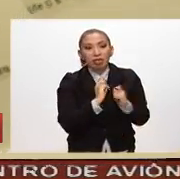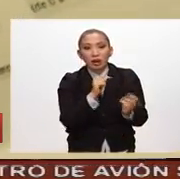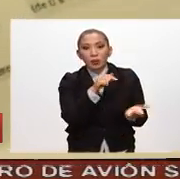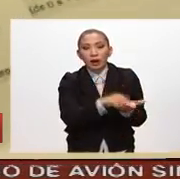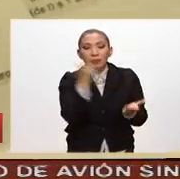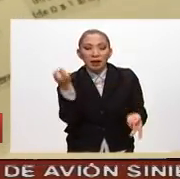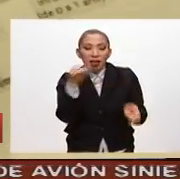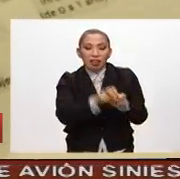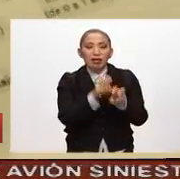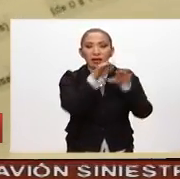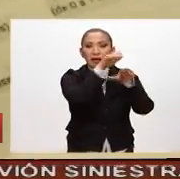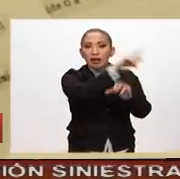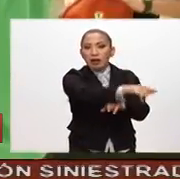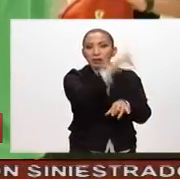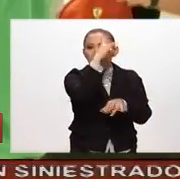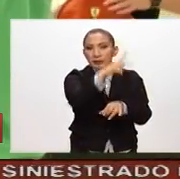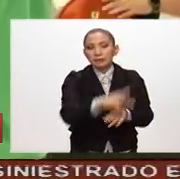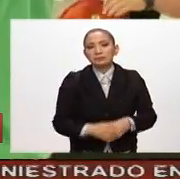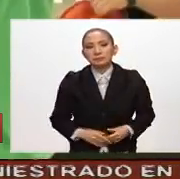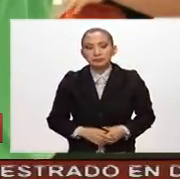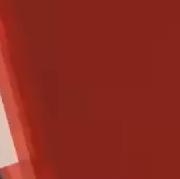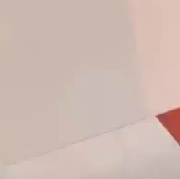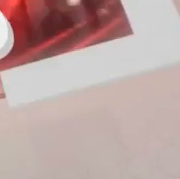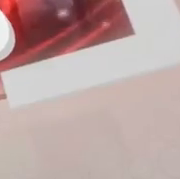lugar para regresar a nuestro país.